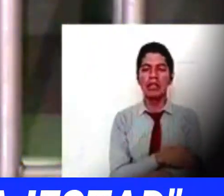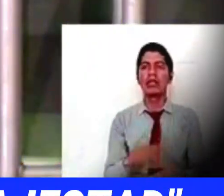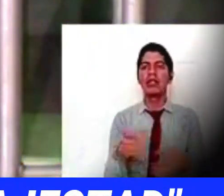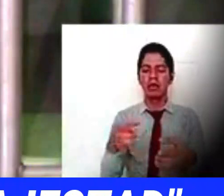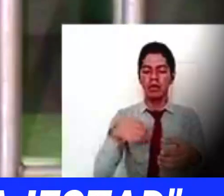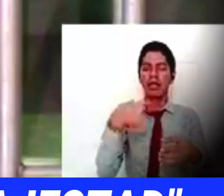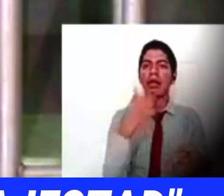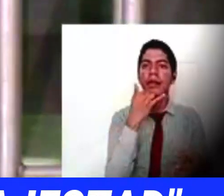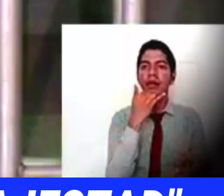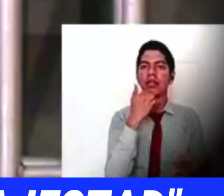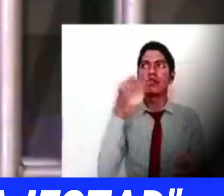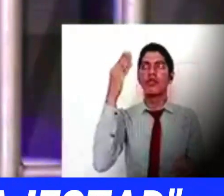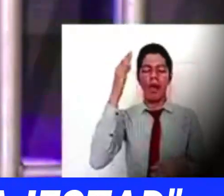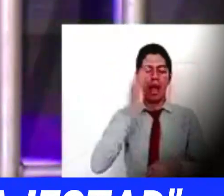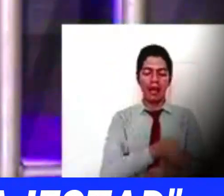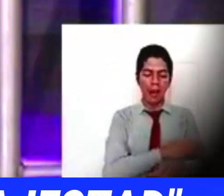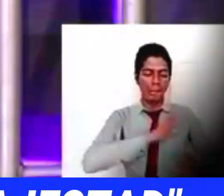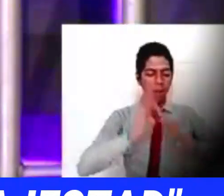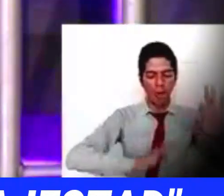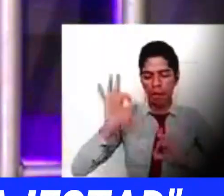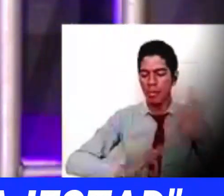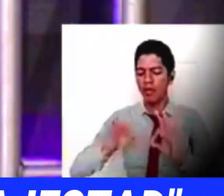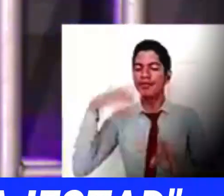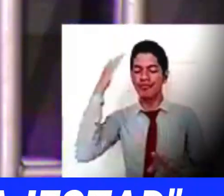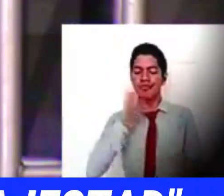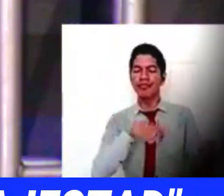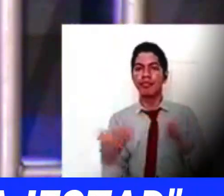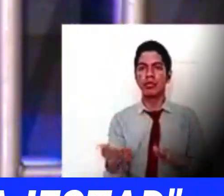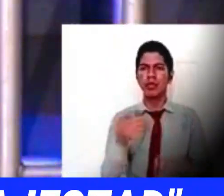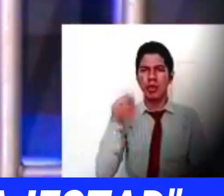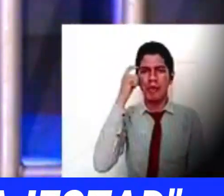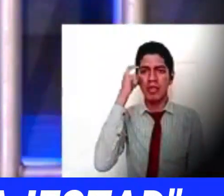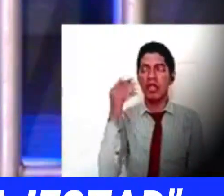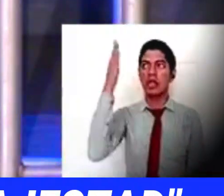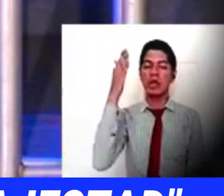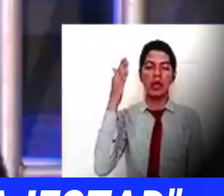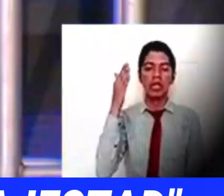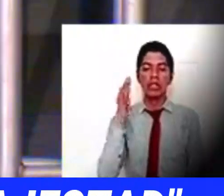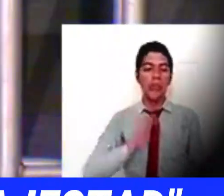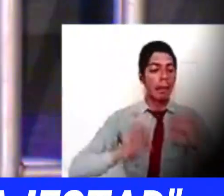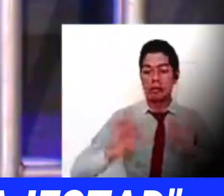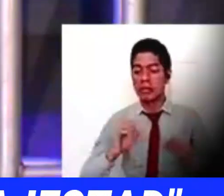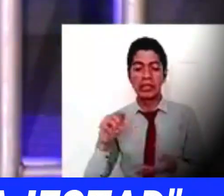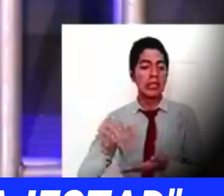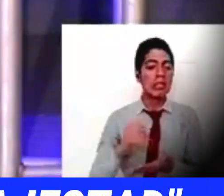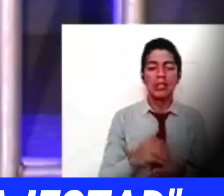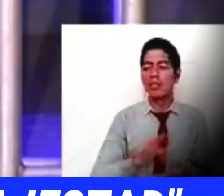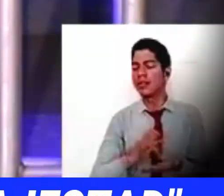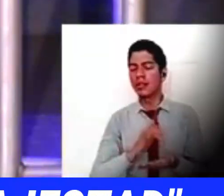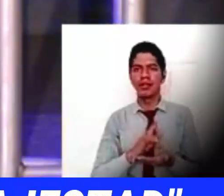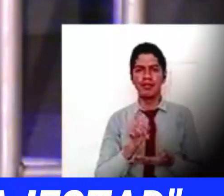preparó las cosas antes de. No pienses que Dios está improvisando. Dios ya sabe todo lo que estamos viviendo.